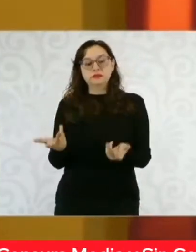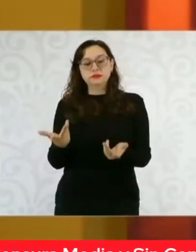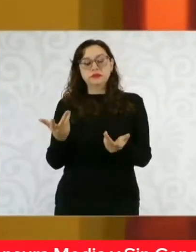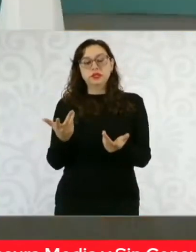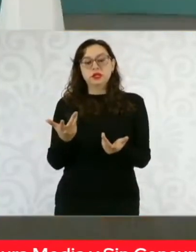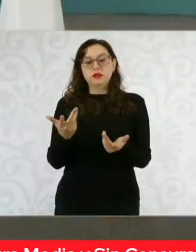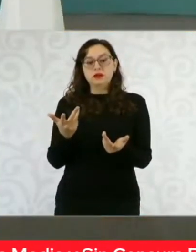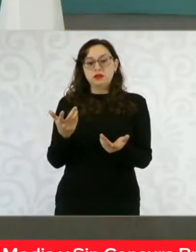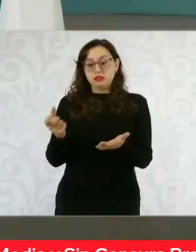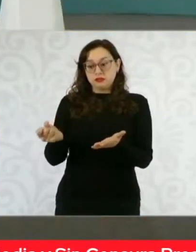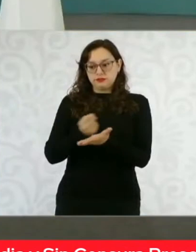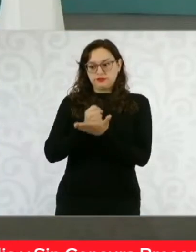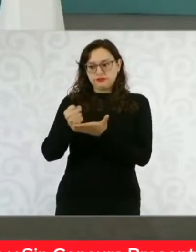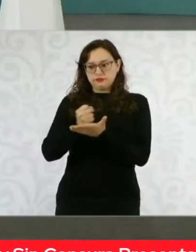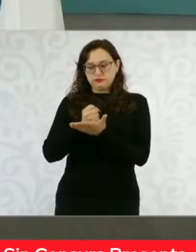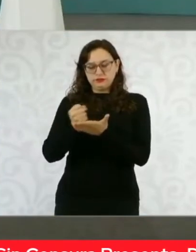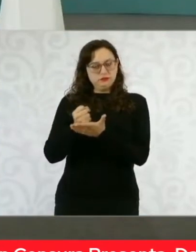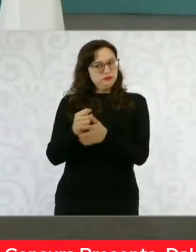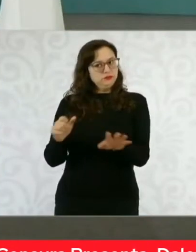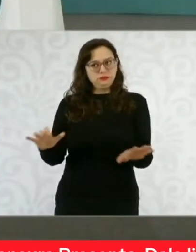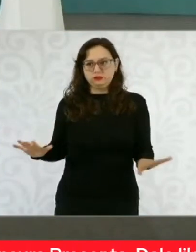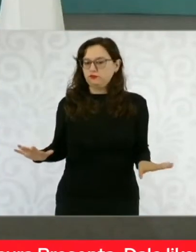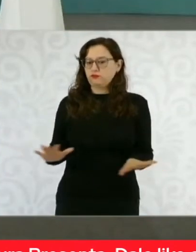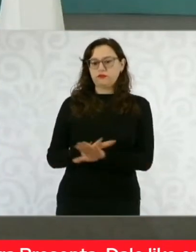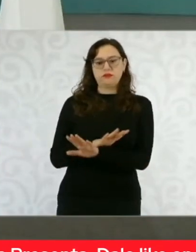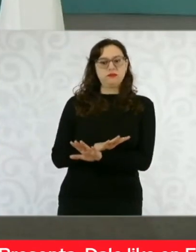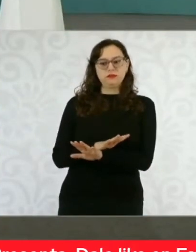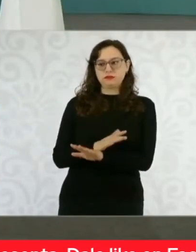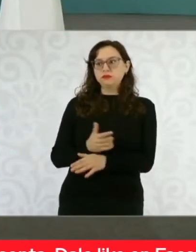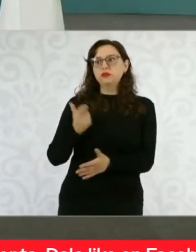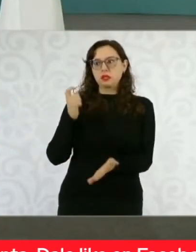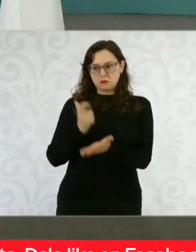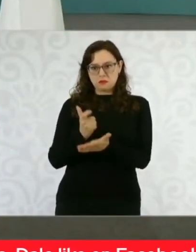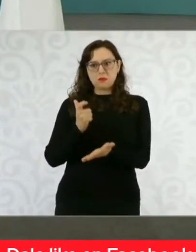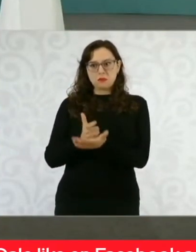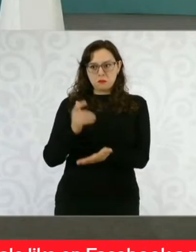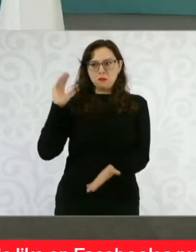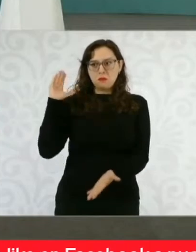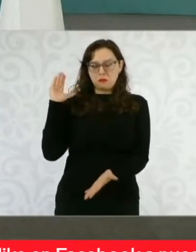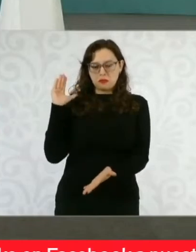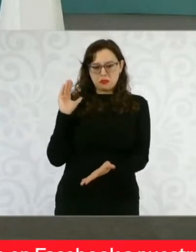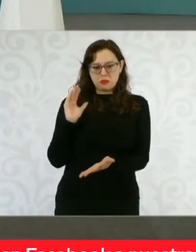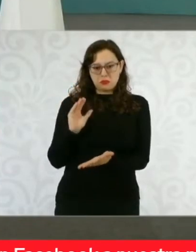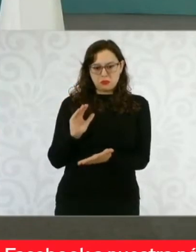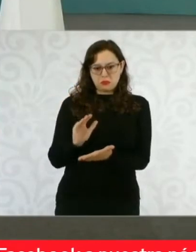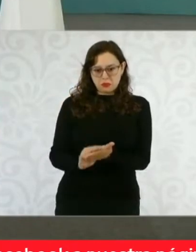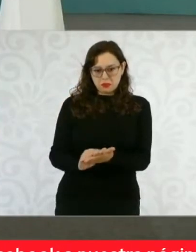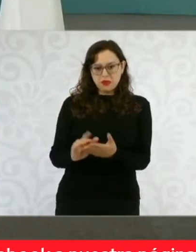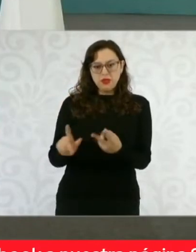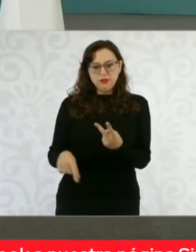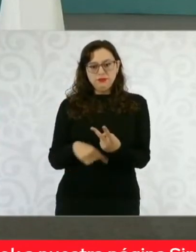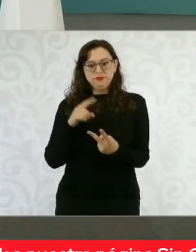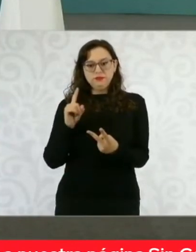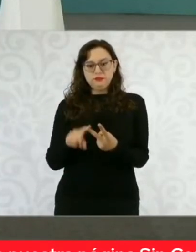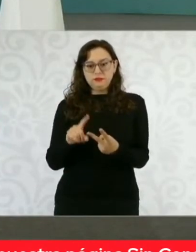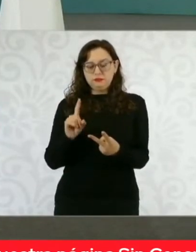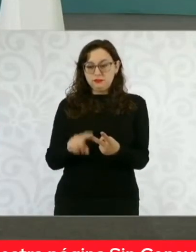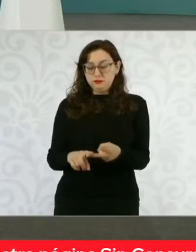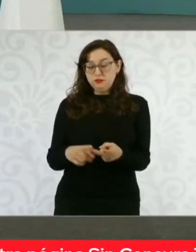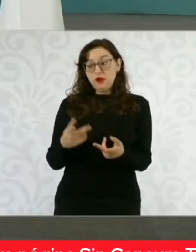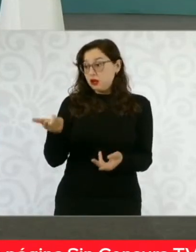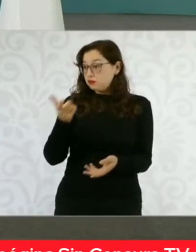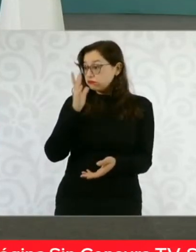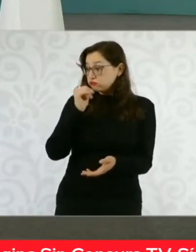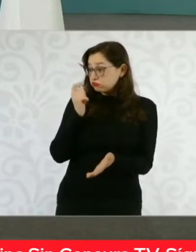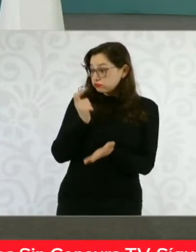de modelo de créditos impagables y en el establecimiento de políticas que prohibían desalojo de